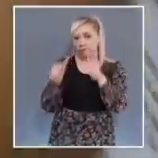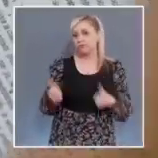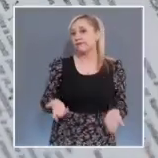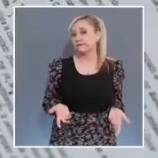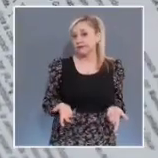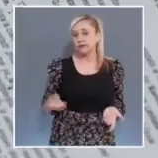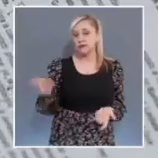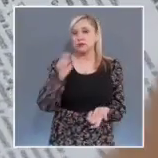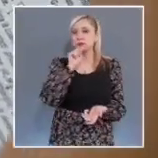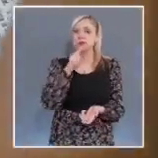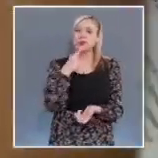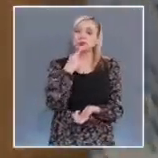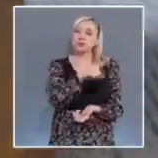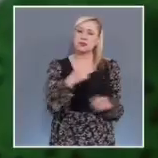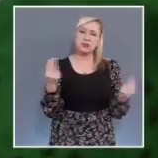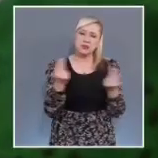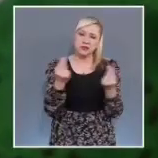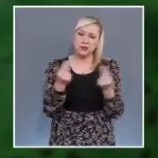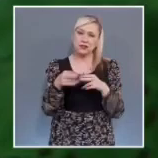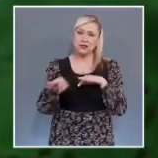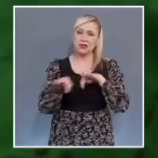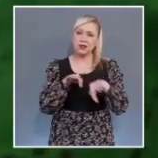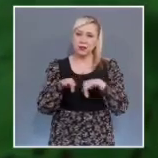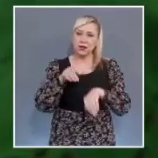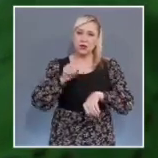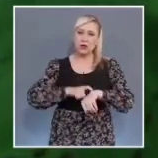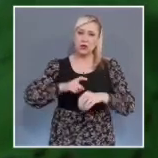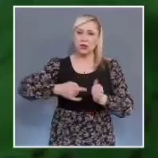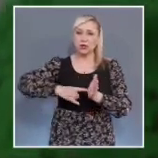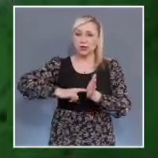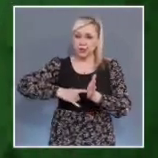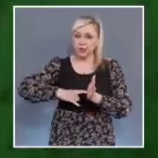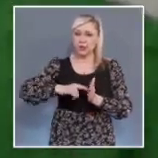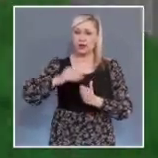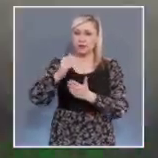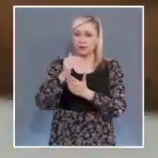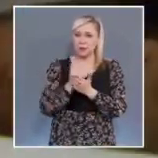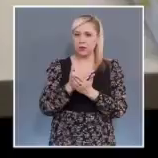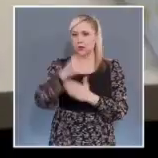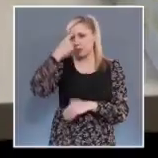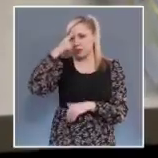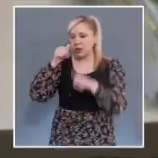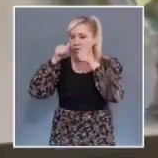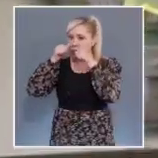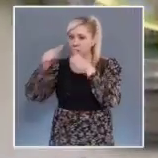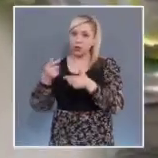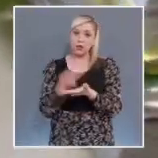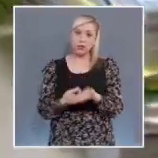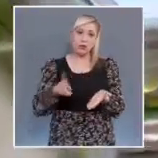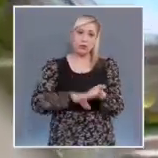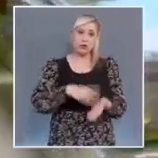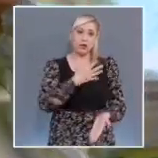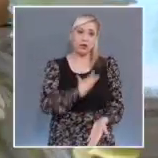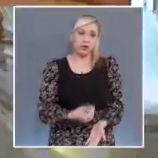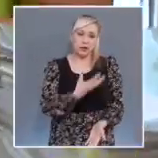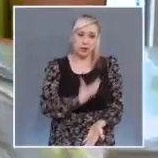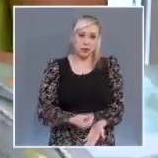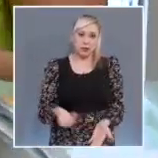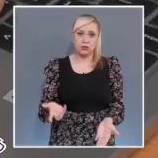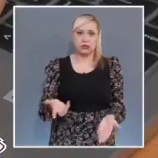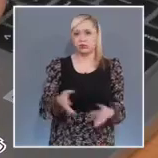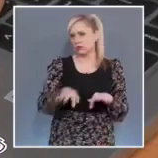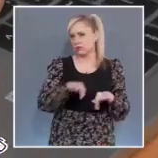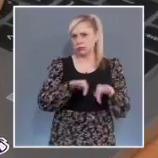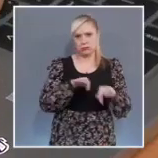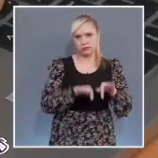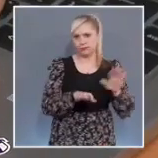mejores condiciones laborales con el fin de desempeñar mejor las tareas que tienen encomendadas, sin que esto implique descuidar sus tareas